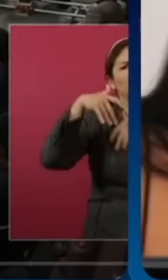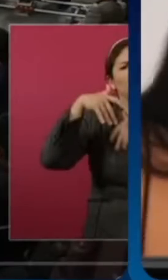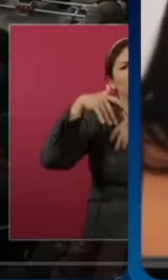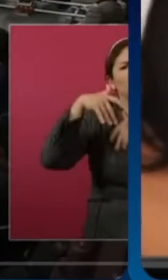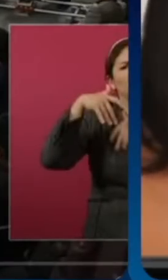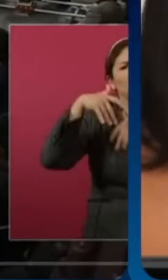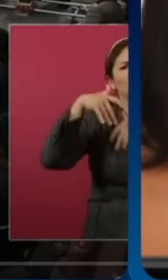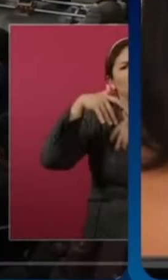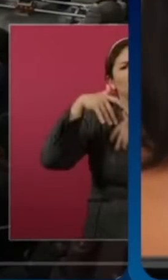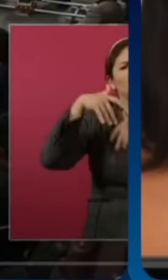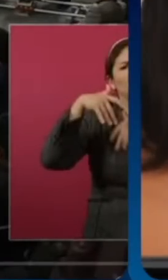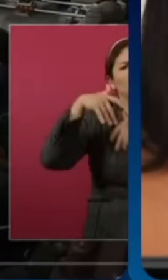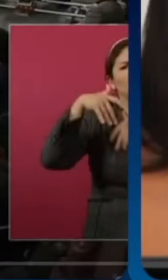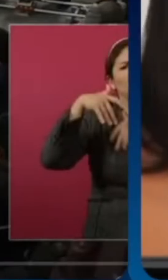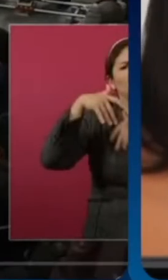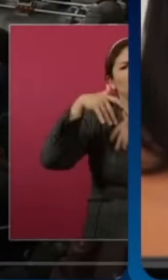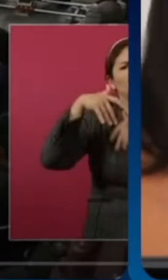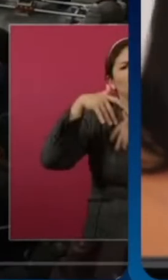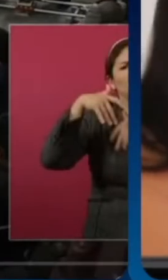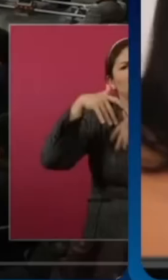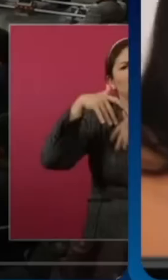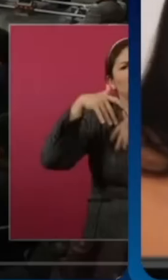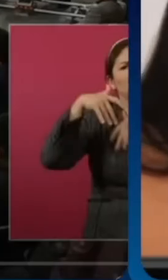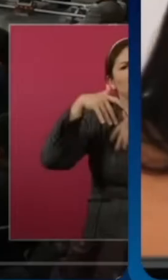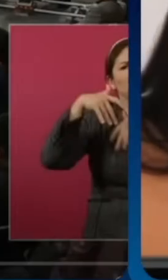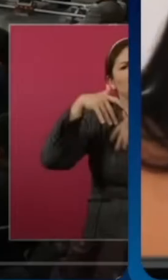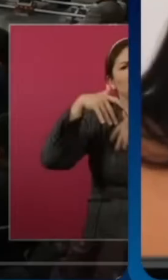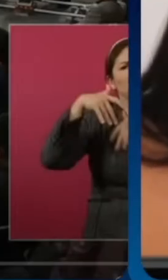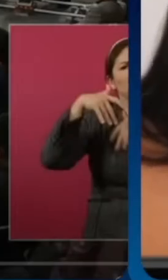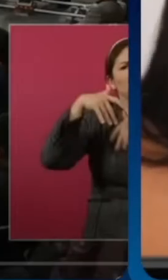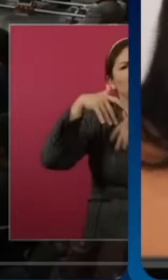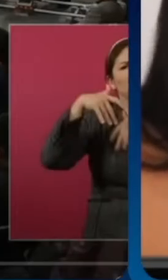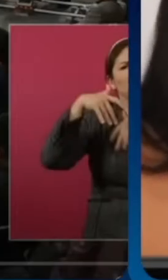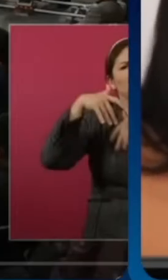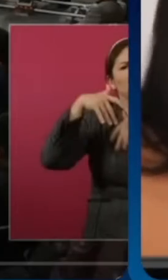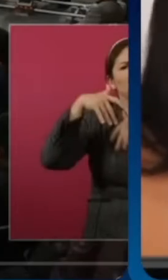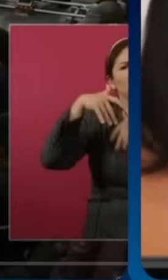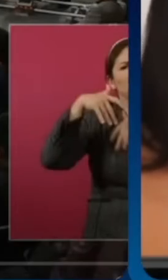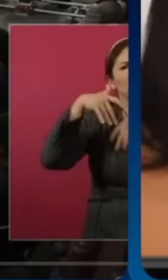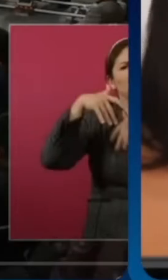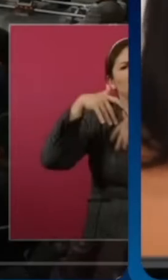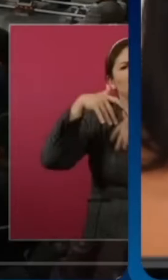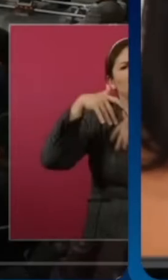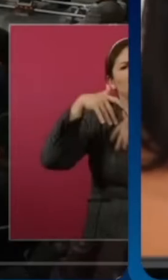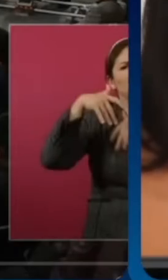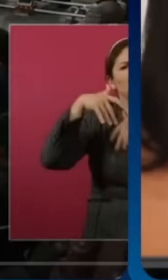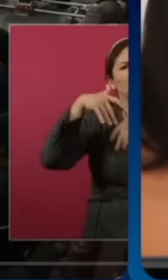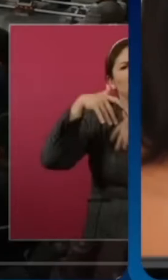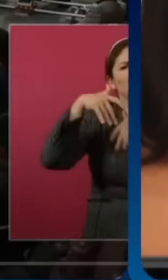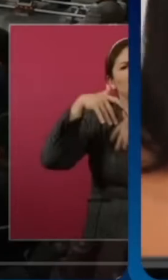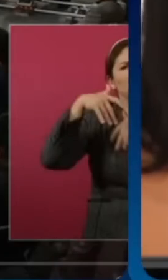de responsable incitador porro violentador a Ciro Gómez Leiva para atacar a la gente que